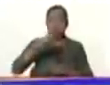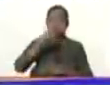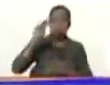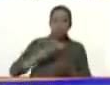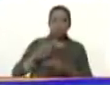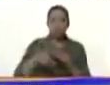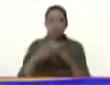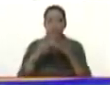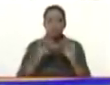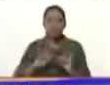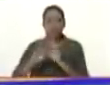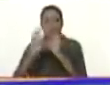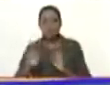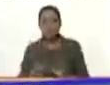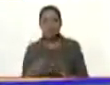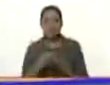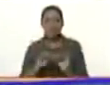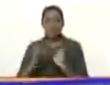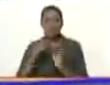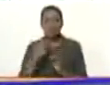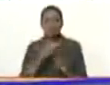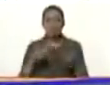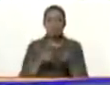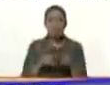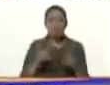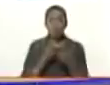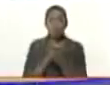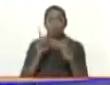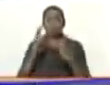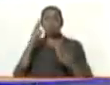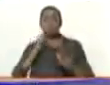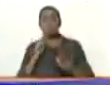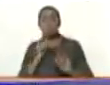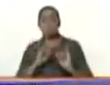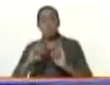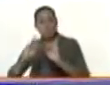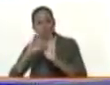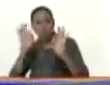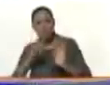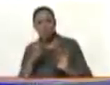nacional en un todo, como decía el libertador Simón Bolívar.